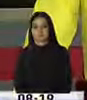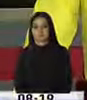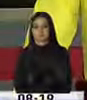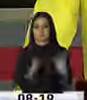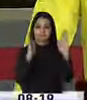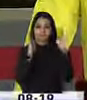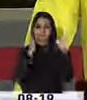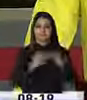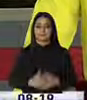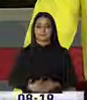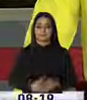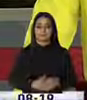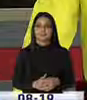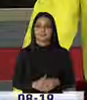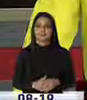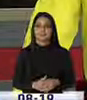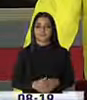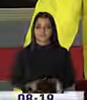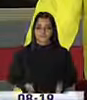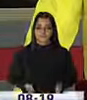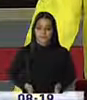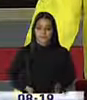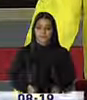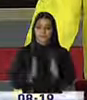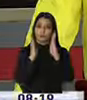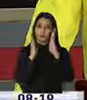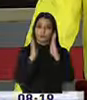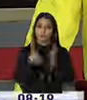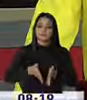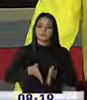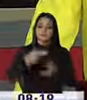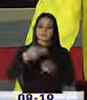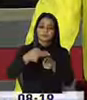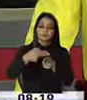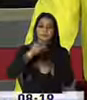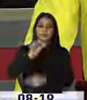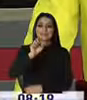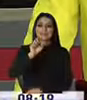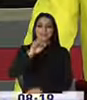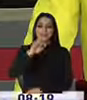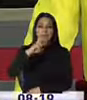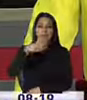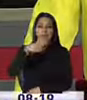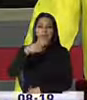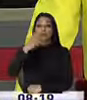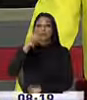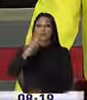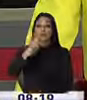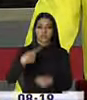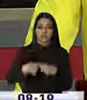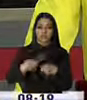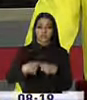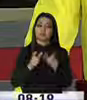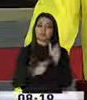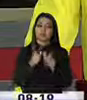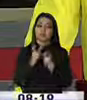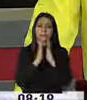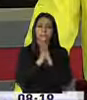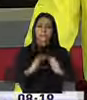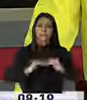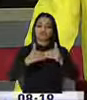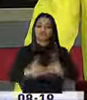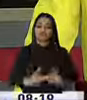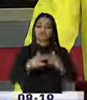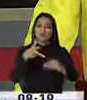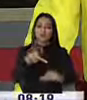Y preste atención porque en una autopista se ha convertido la calle Serapio Japerabi al sur de Quito. Los moradores solicitan un rompe